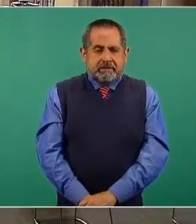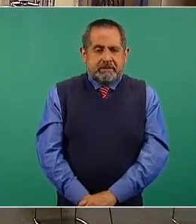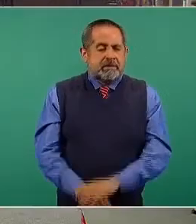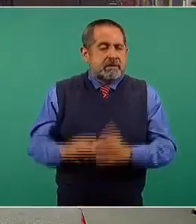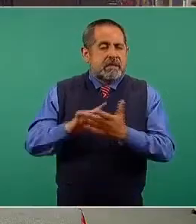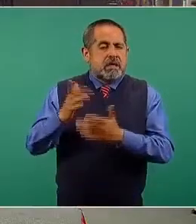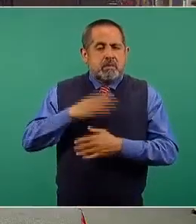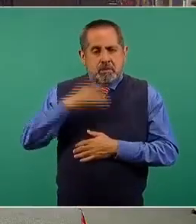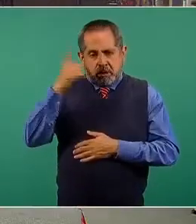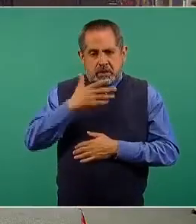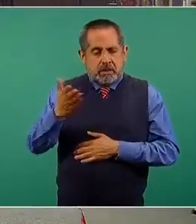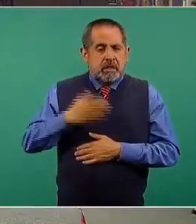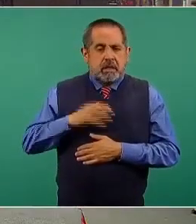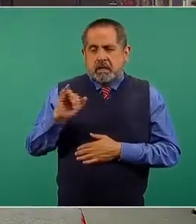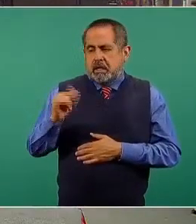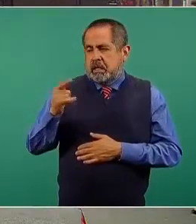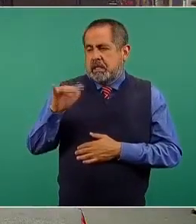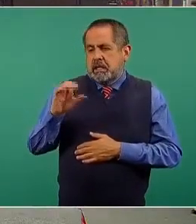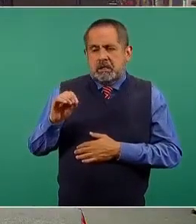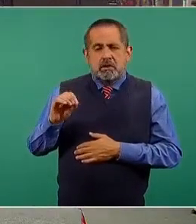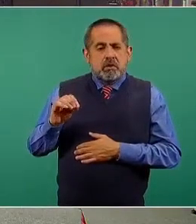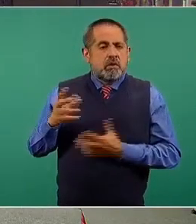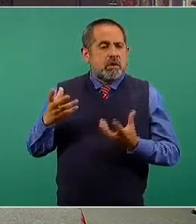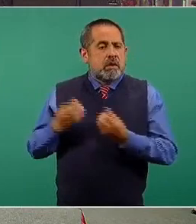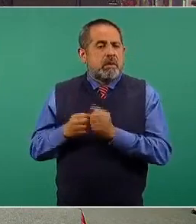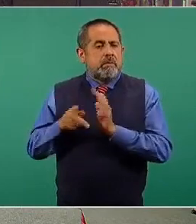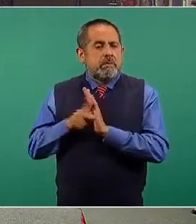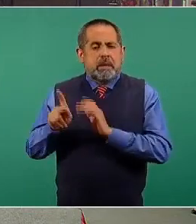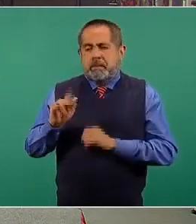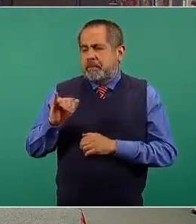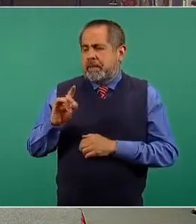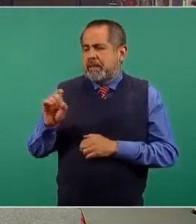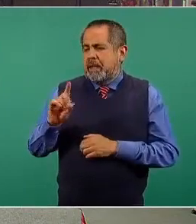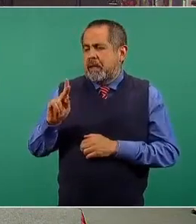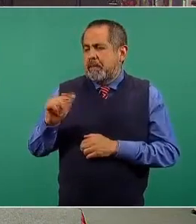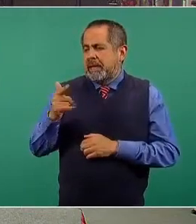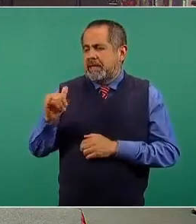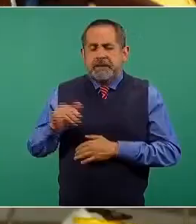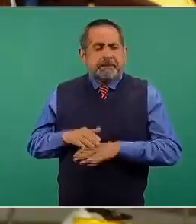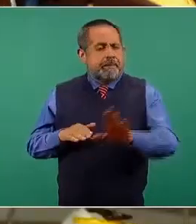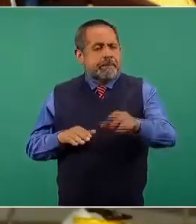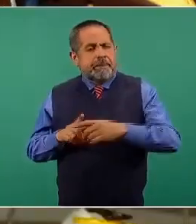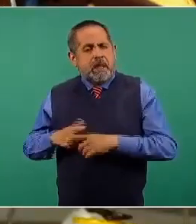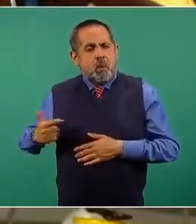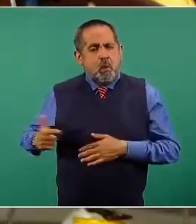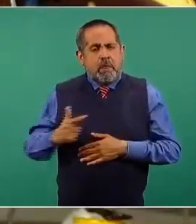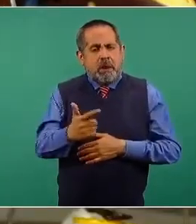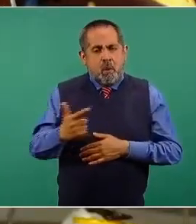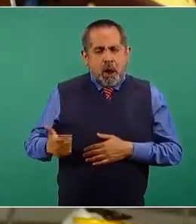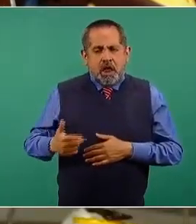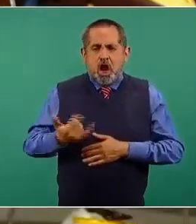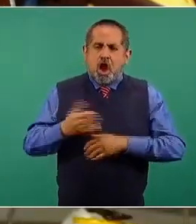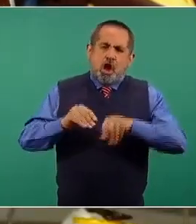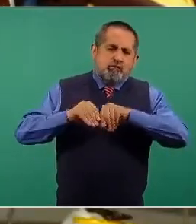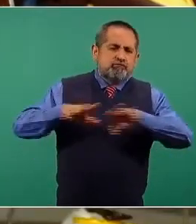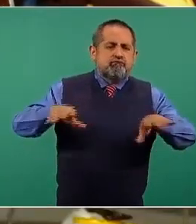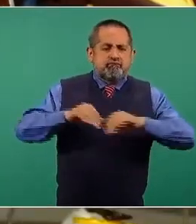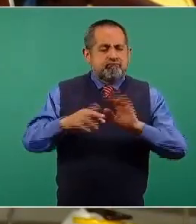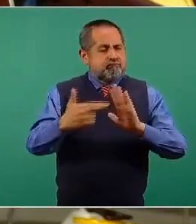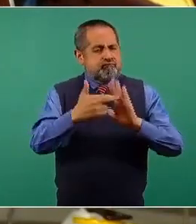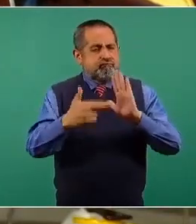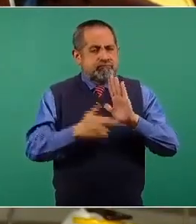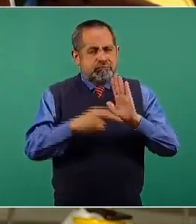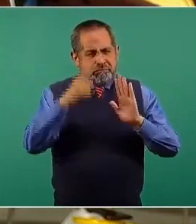Gracias, buenas noches. Ignacio de Alba, de Pie de Página. El Estado de Guanajuato publicó un lineamiento técnico para el